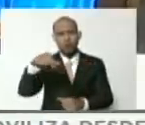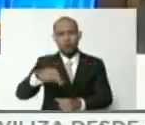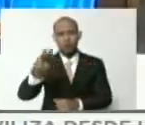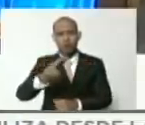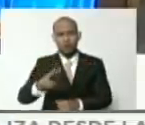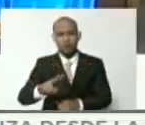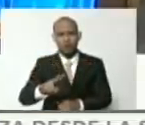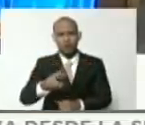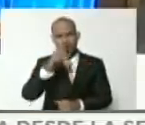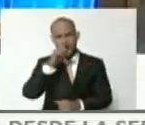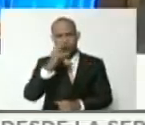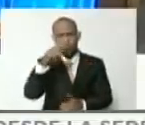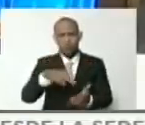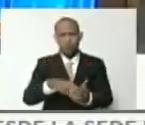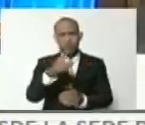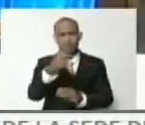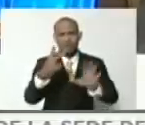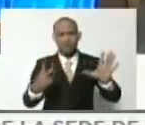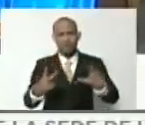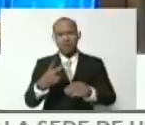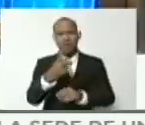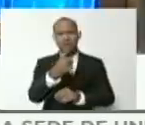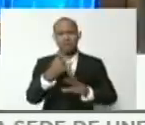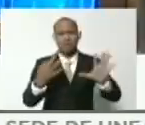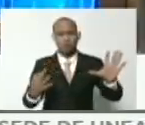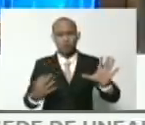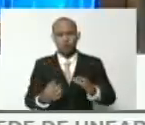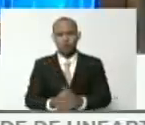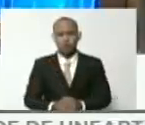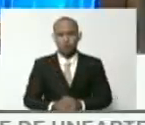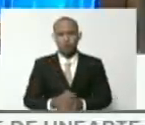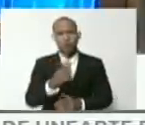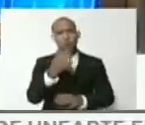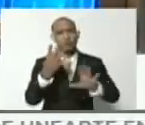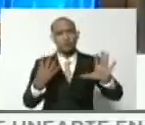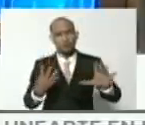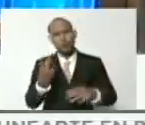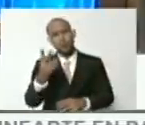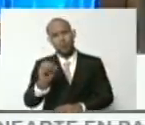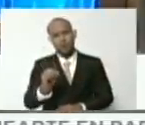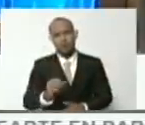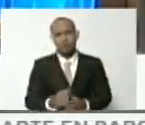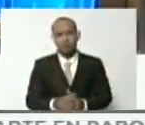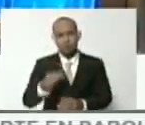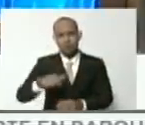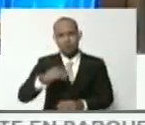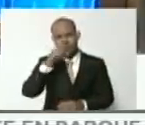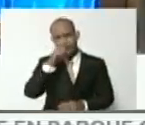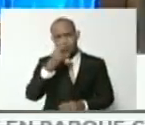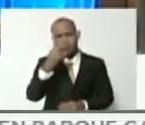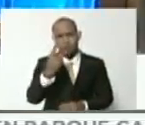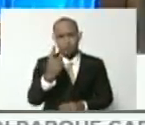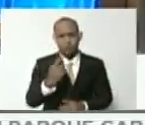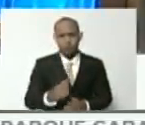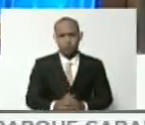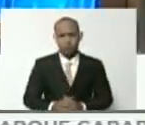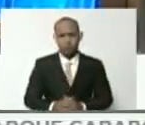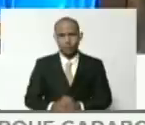en el 2016, 17, 18, 19, 20 y en este año 21,